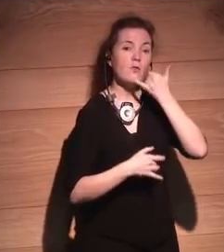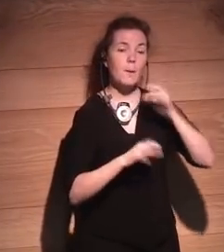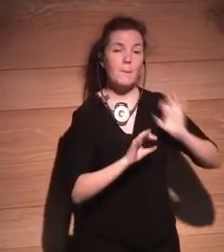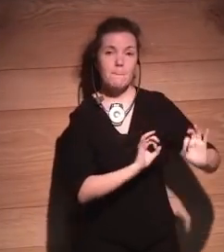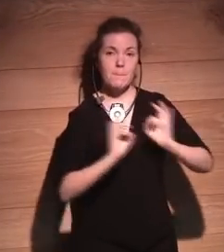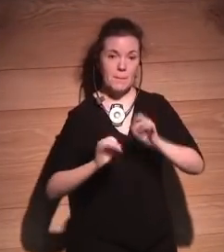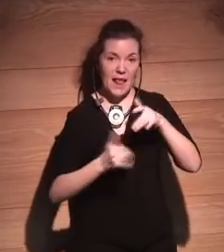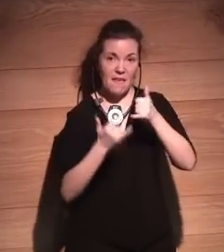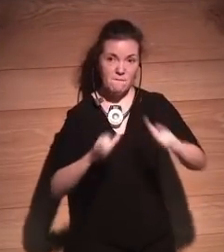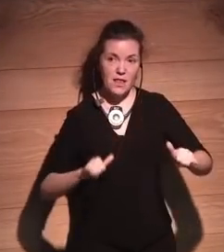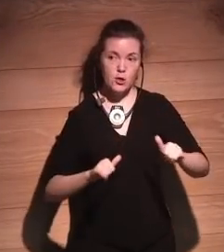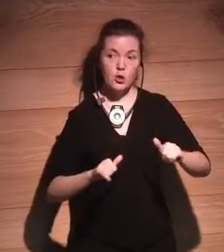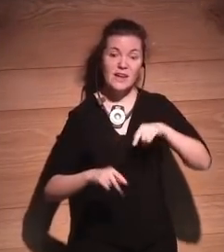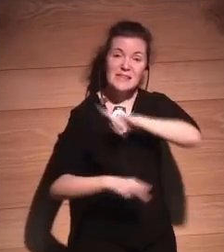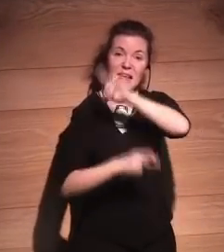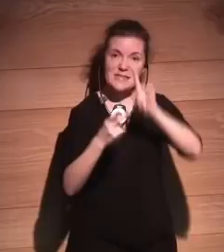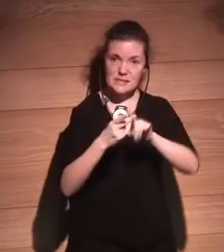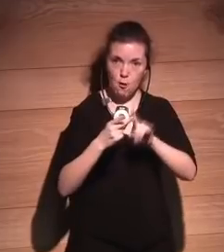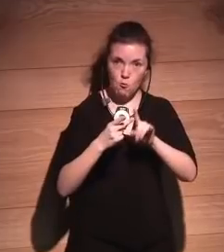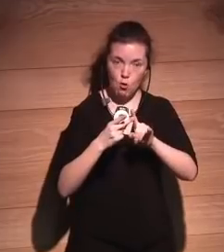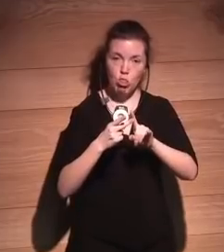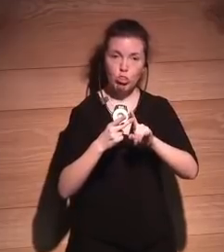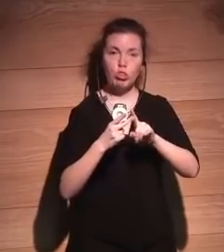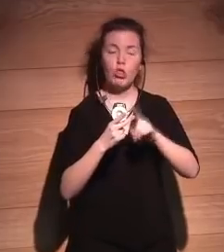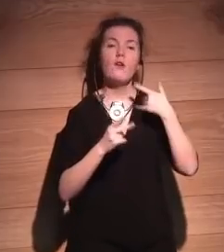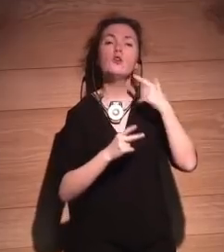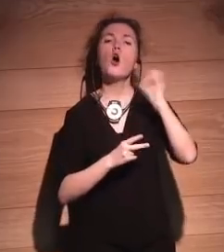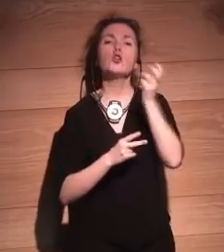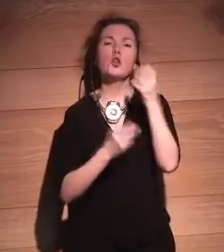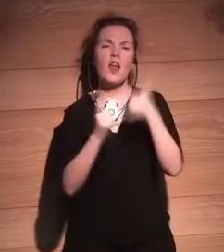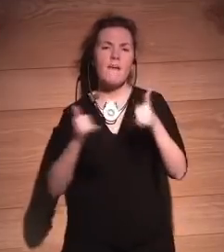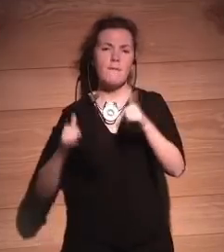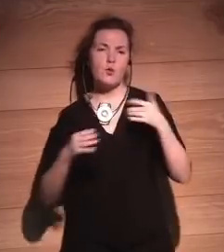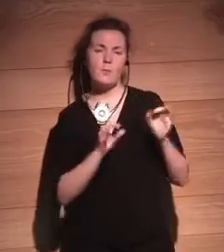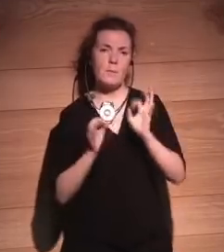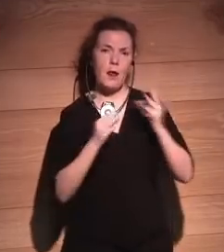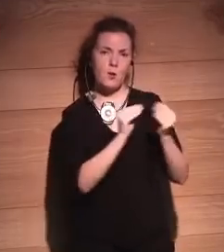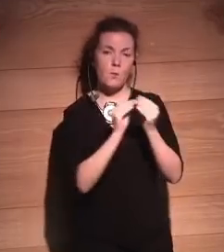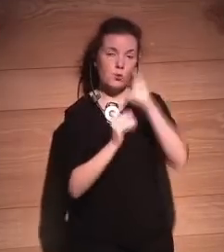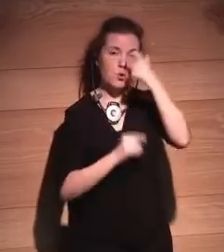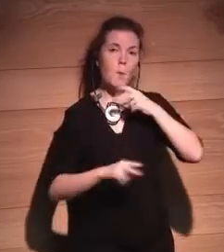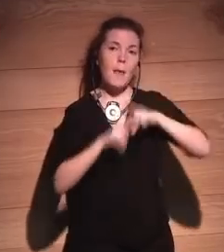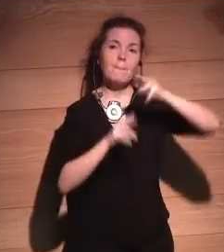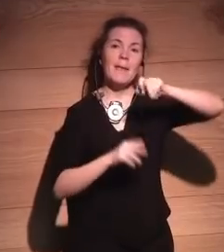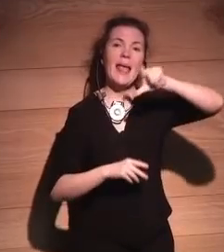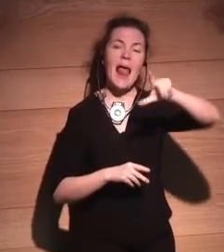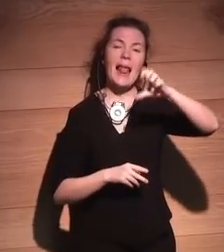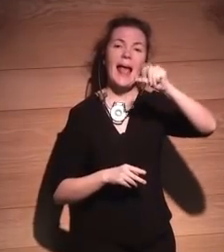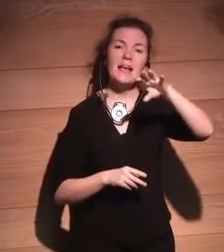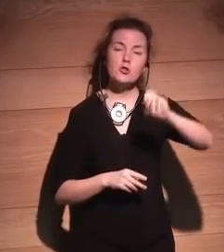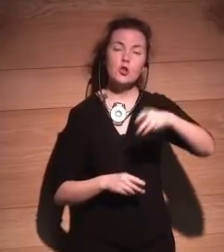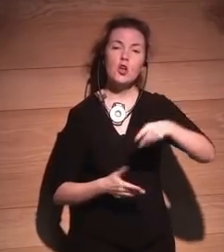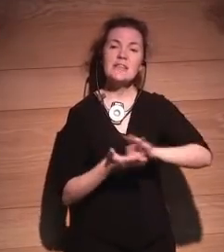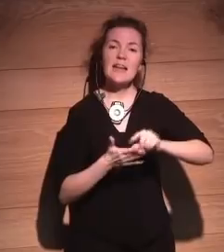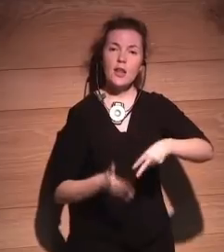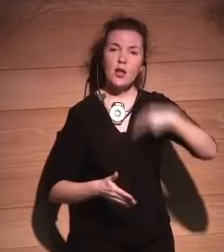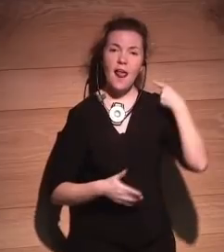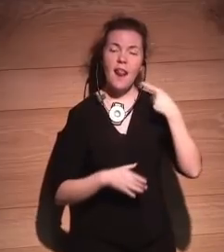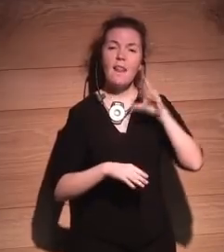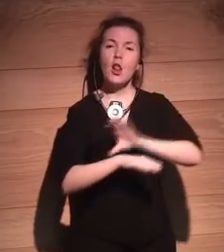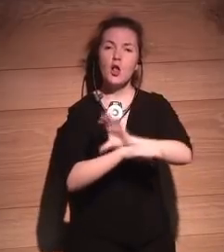que es el segundo de una serie de eventos que estamos organizando en común. Yo soy Miguel Castro, soy secretario general del